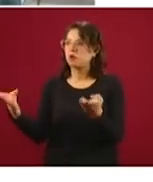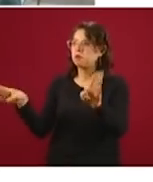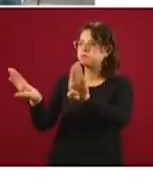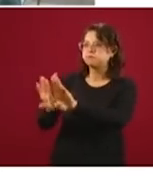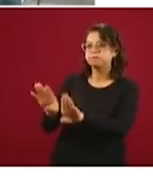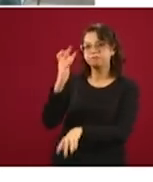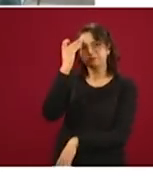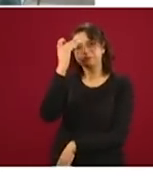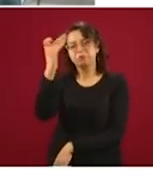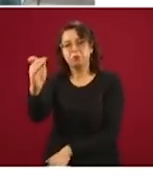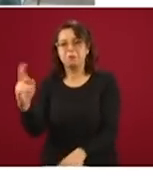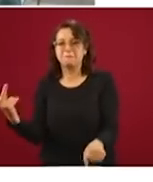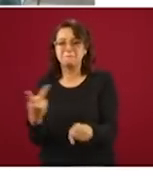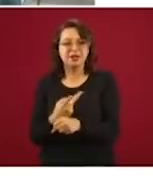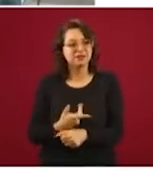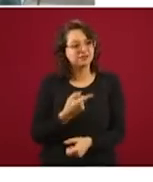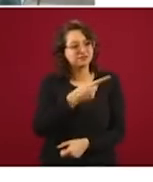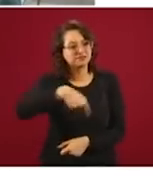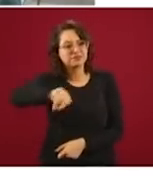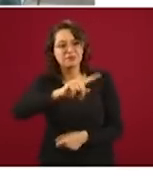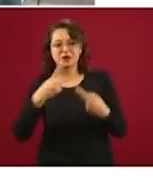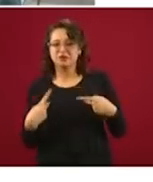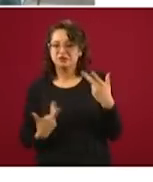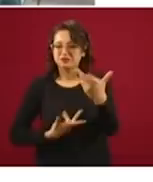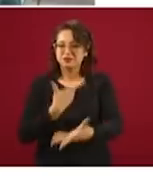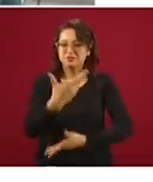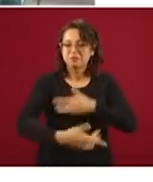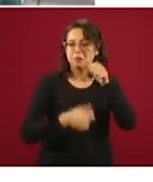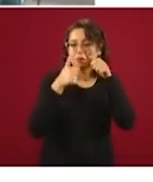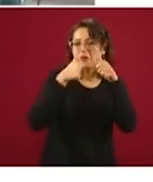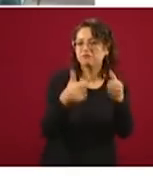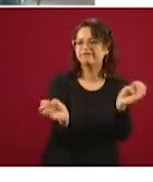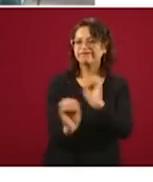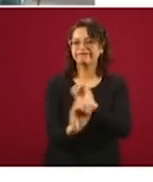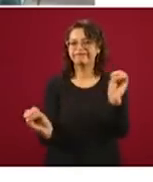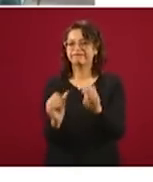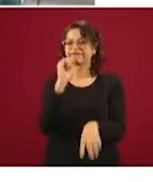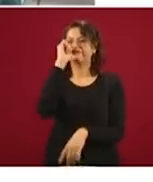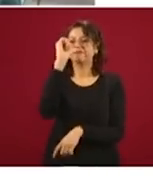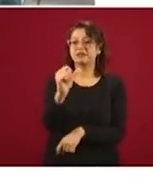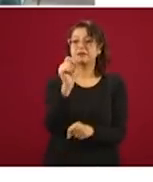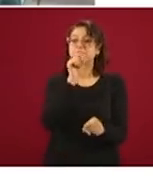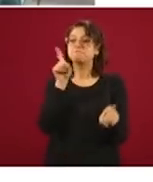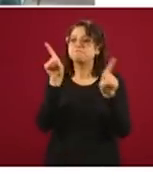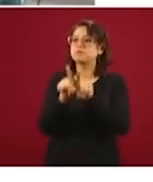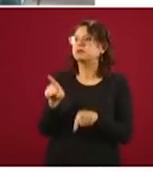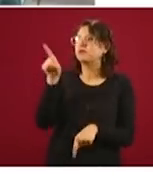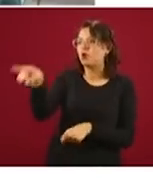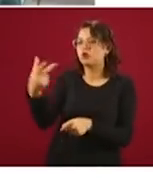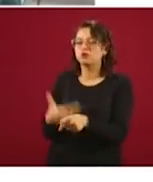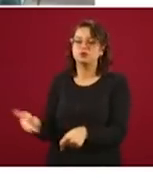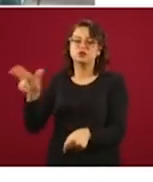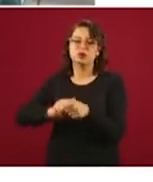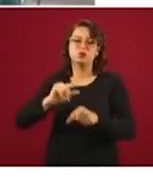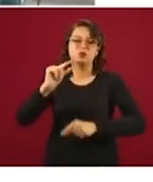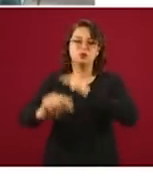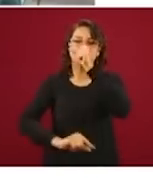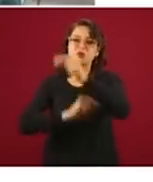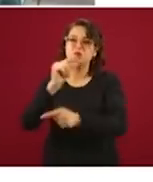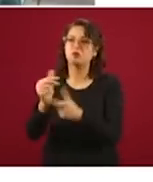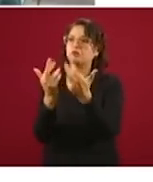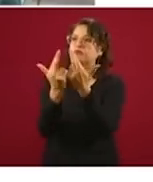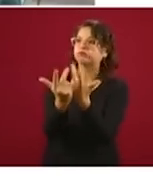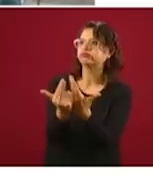pretende servir, pero también implica el riesgo de deterioro de las instalaciones y obviamente además tiene un